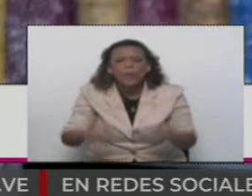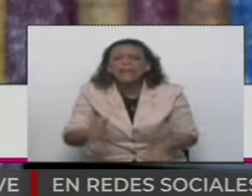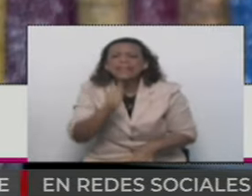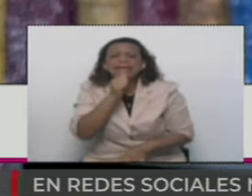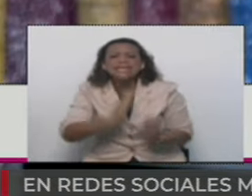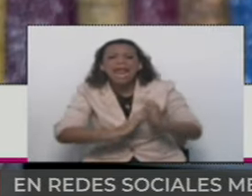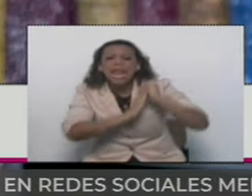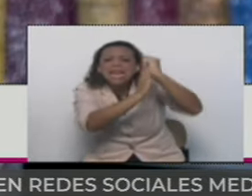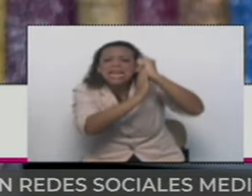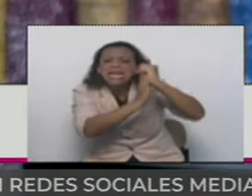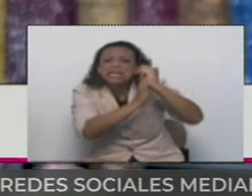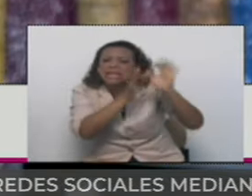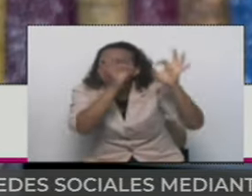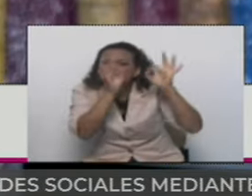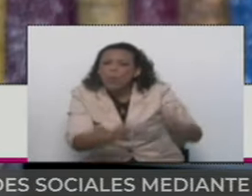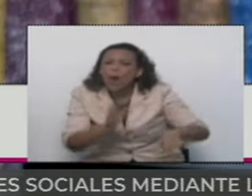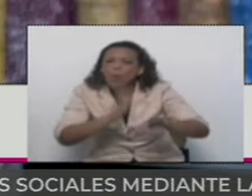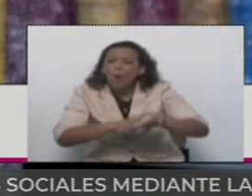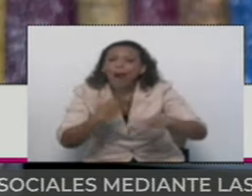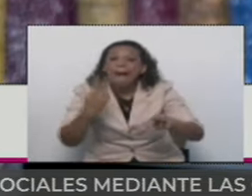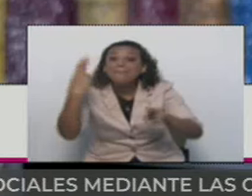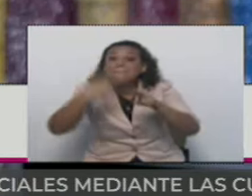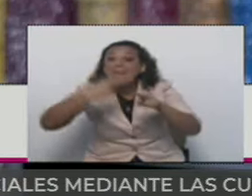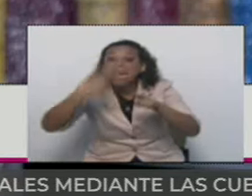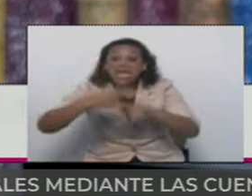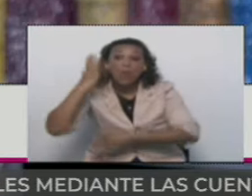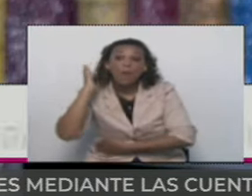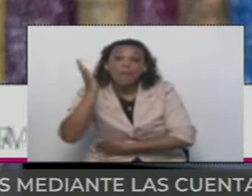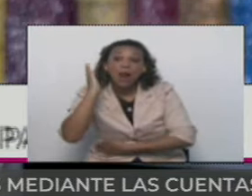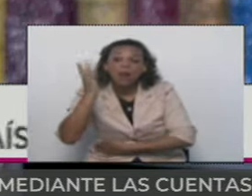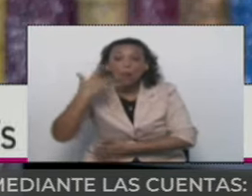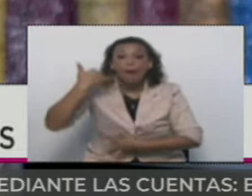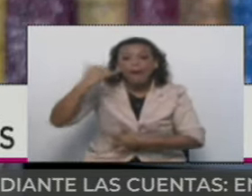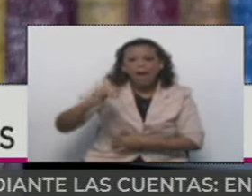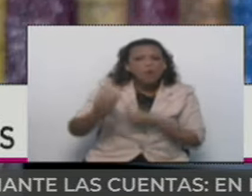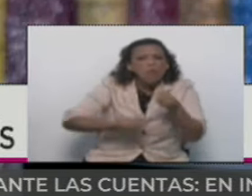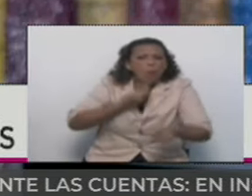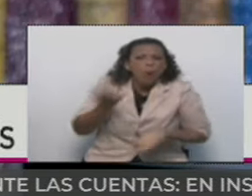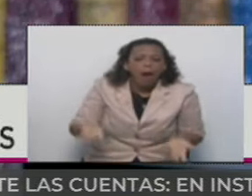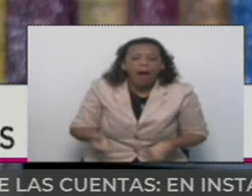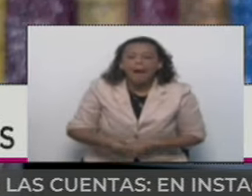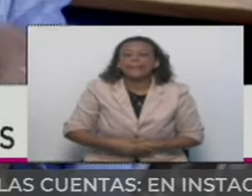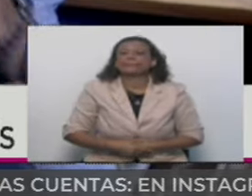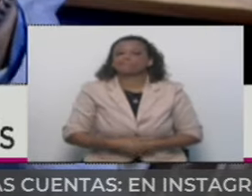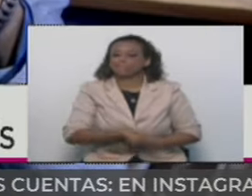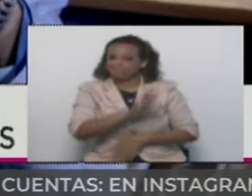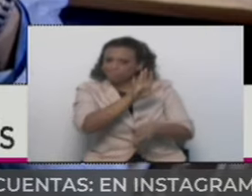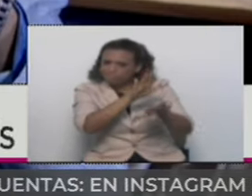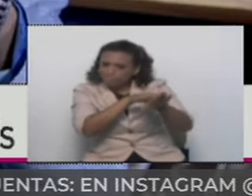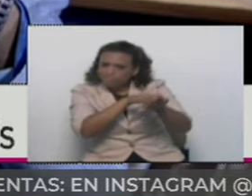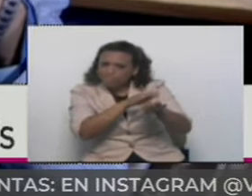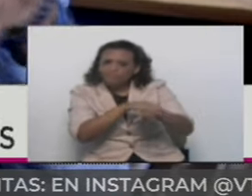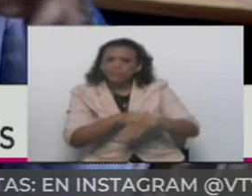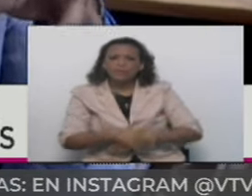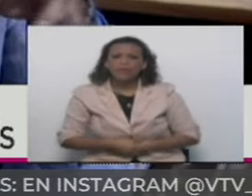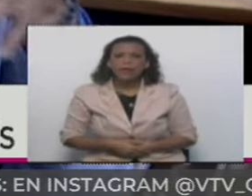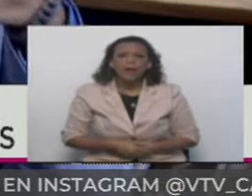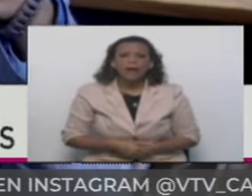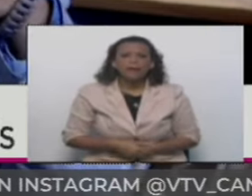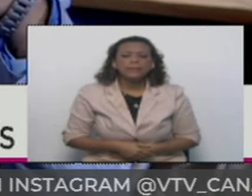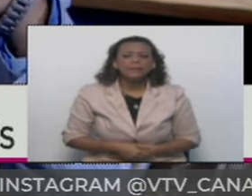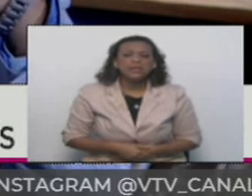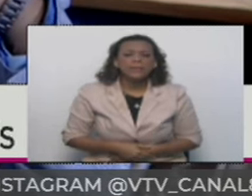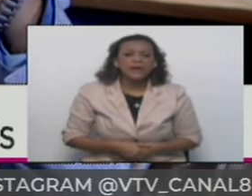está efectivamente? ¿Cuál es el peligro de esto? Mira, en Colombia estalló un